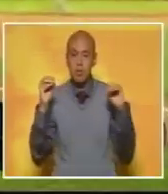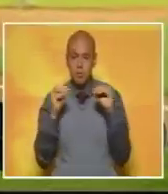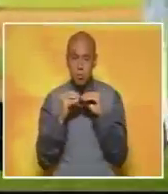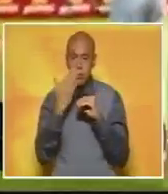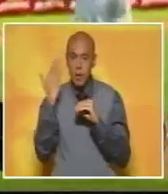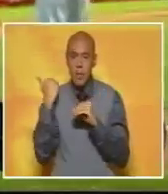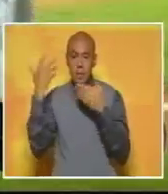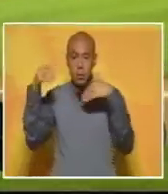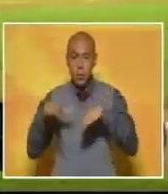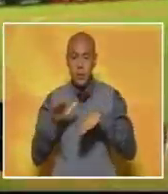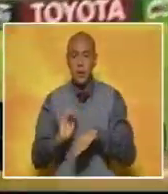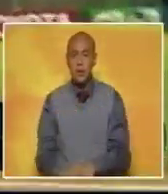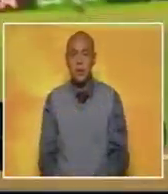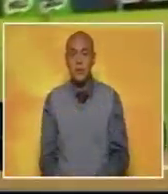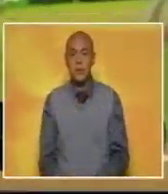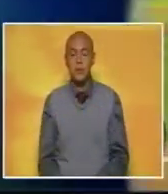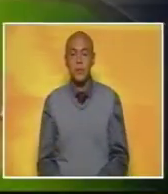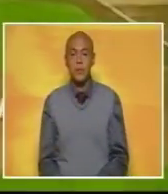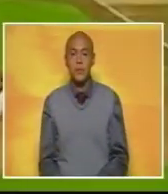fue suspendido.